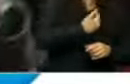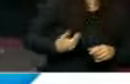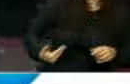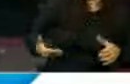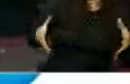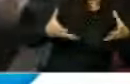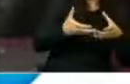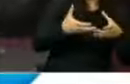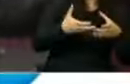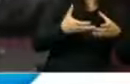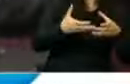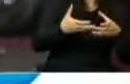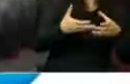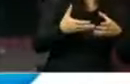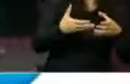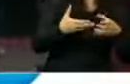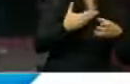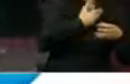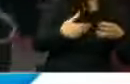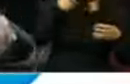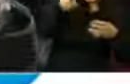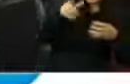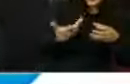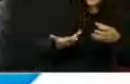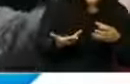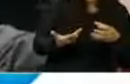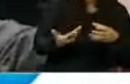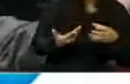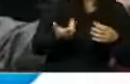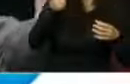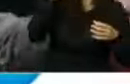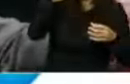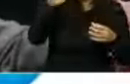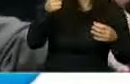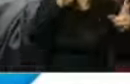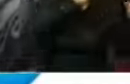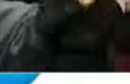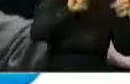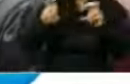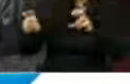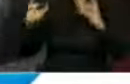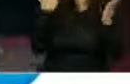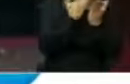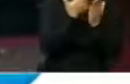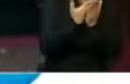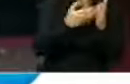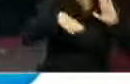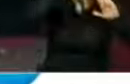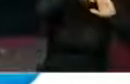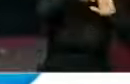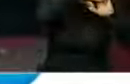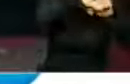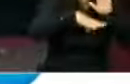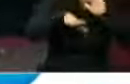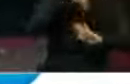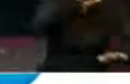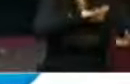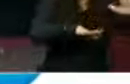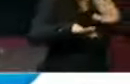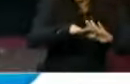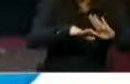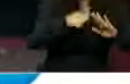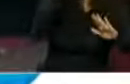un galpón. ¿Qué sienten ustedes que además cuentan otra parte de la historia, que son docentes que la pelean todos los días y que seguramente le dan clases